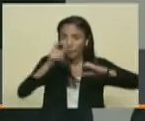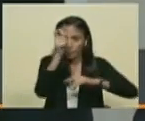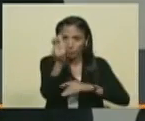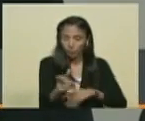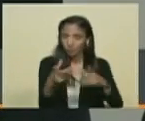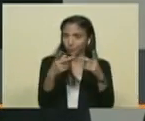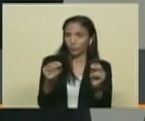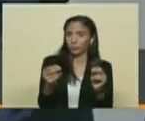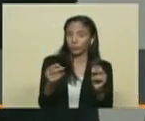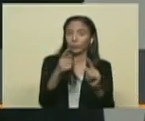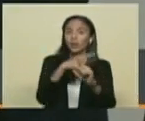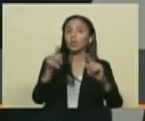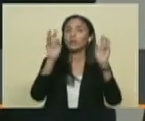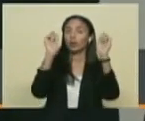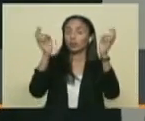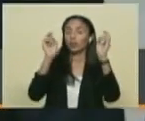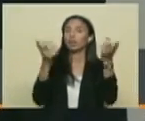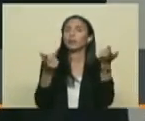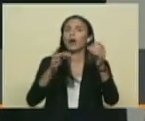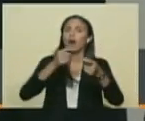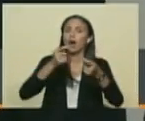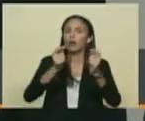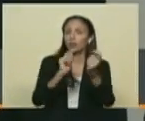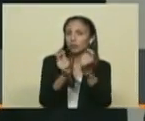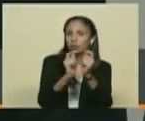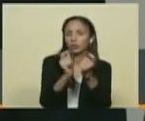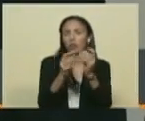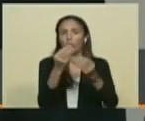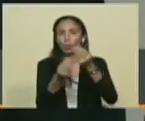acerca de los temas que se están tratando en esta mesa de diálogo.